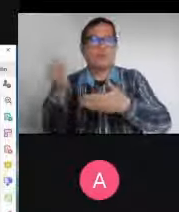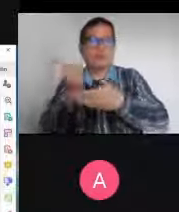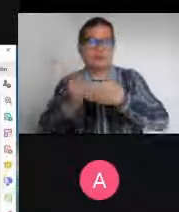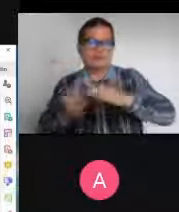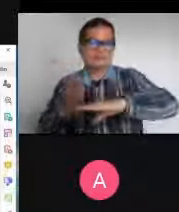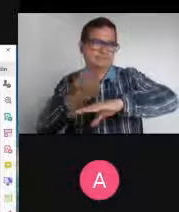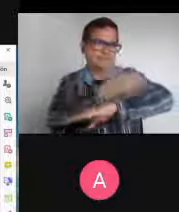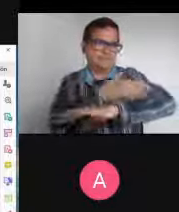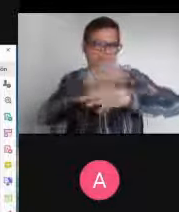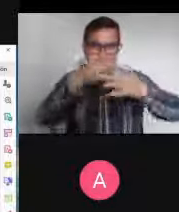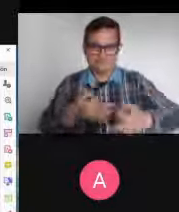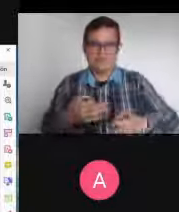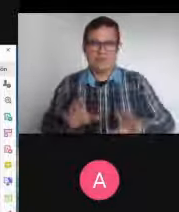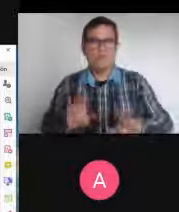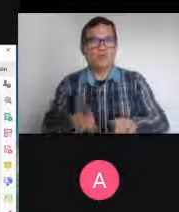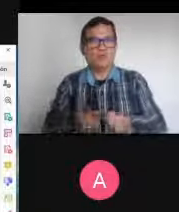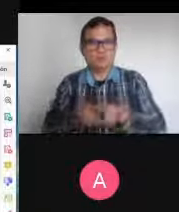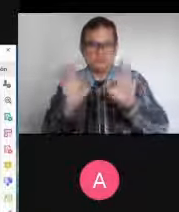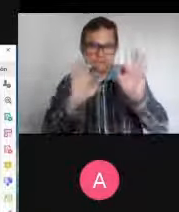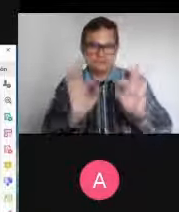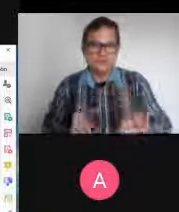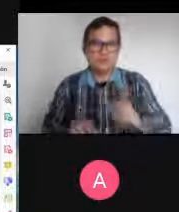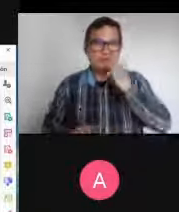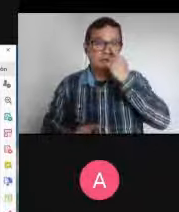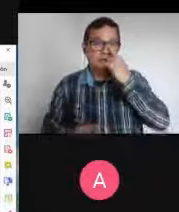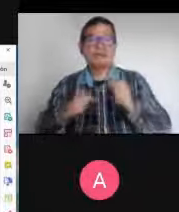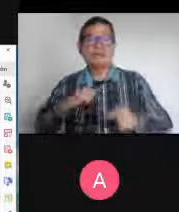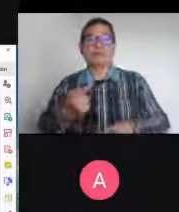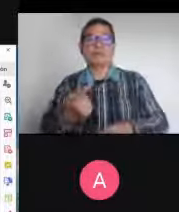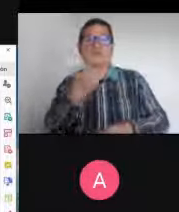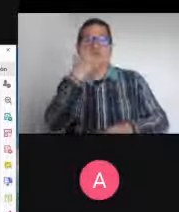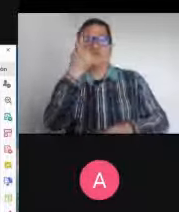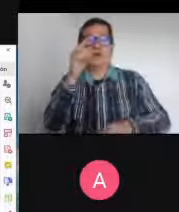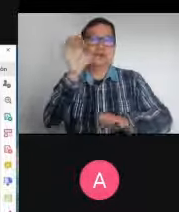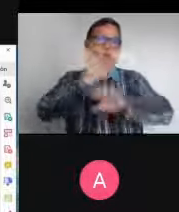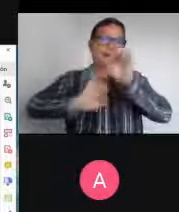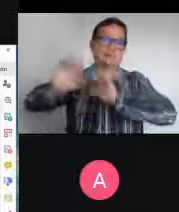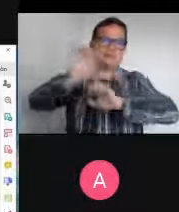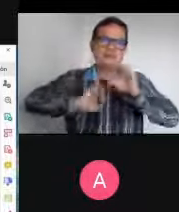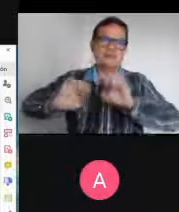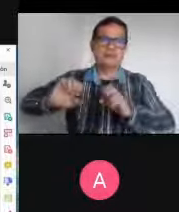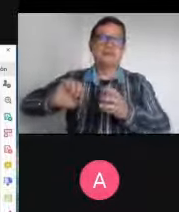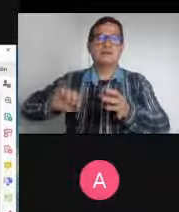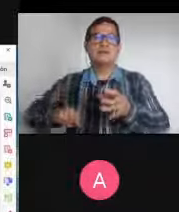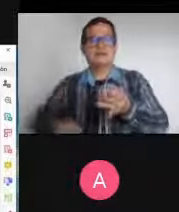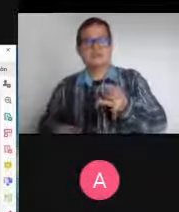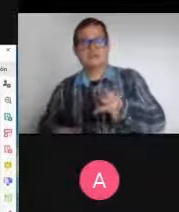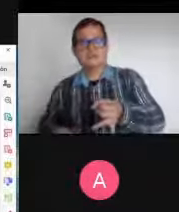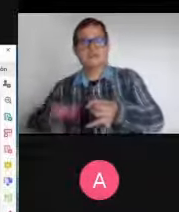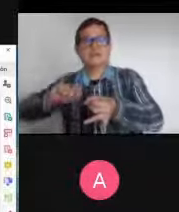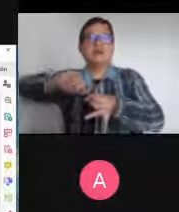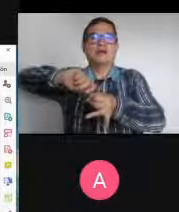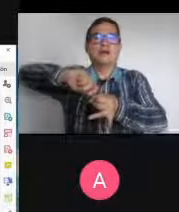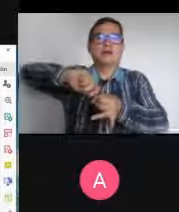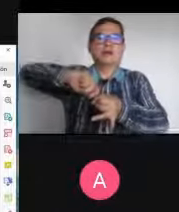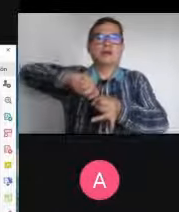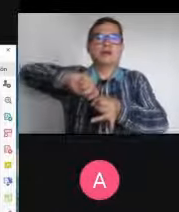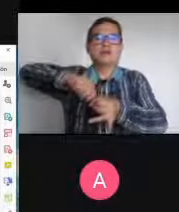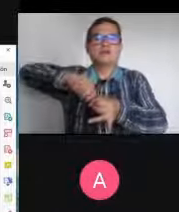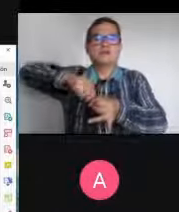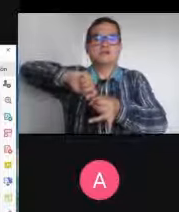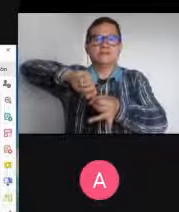anterior. Entonces lo mismo, tenemos una resistencia, tenemos el potenciómetro, si ustedes ven es muy parecido a uno de la vida